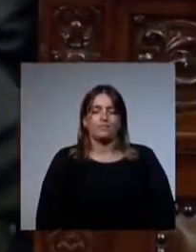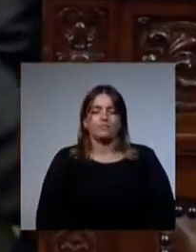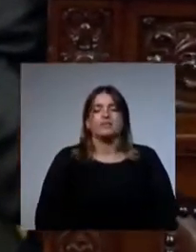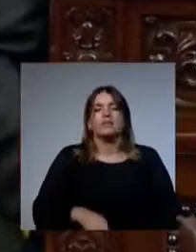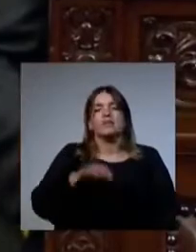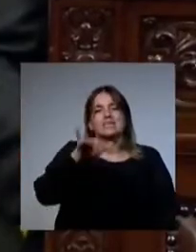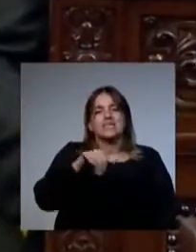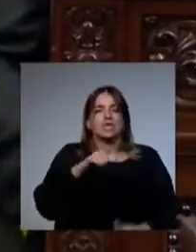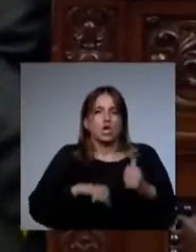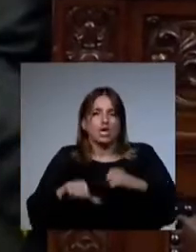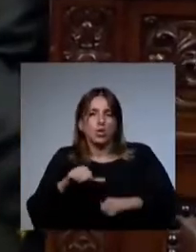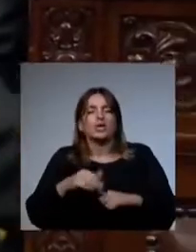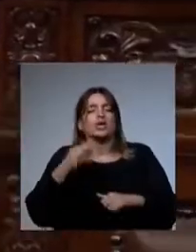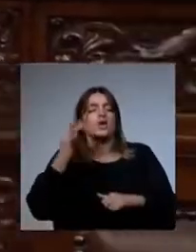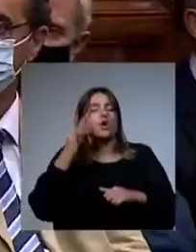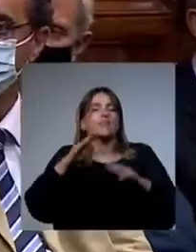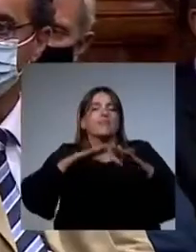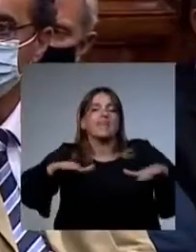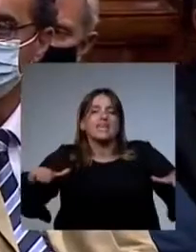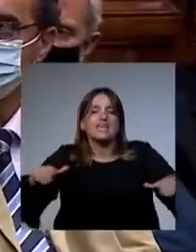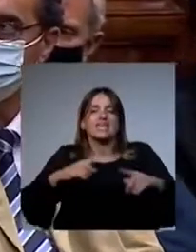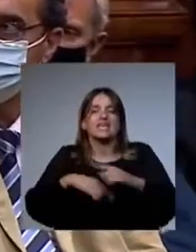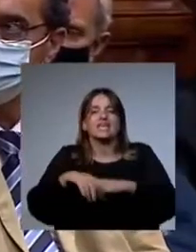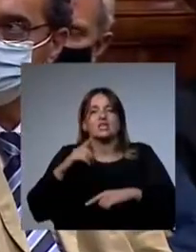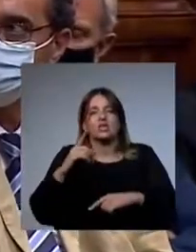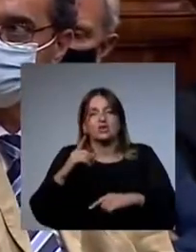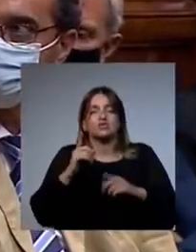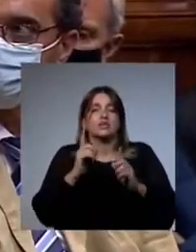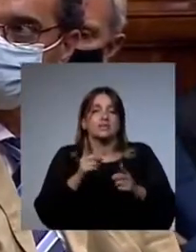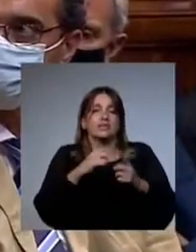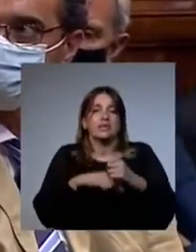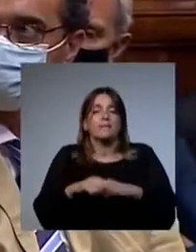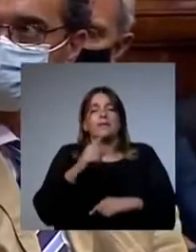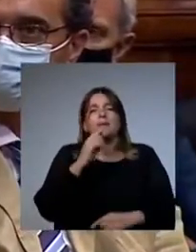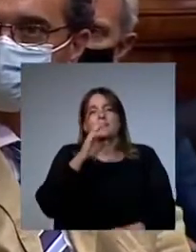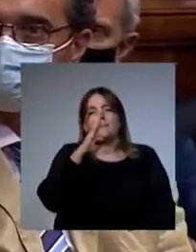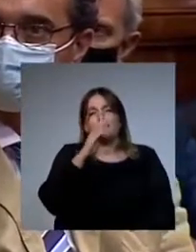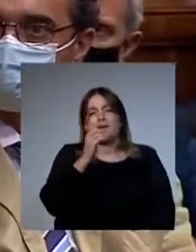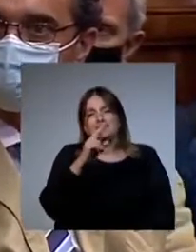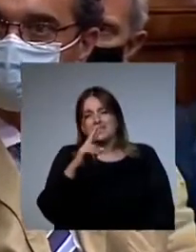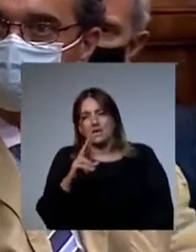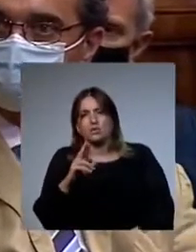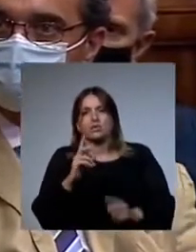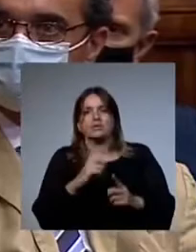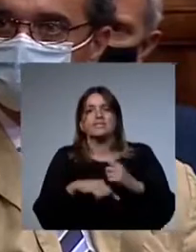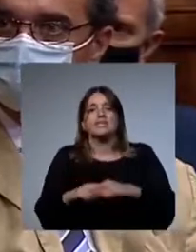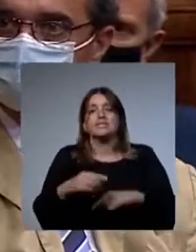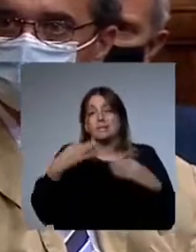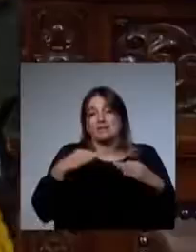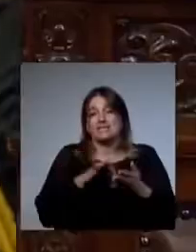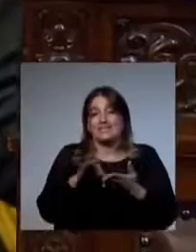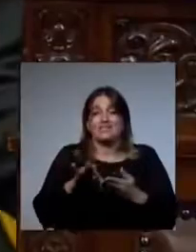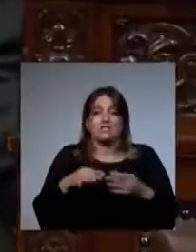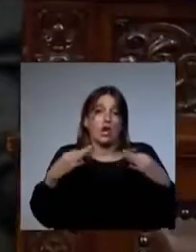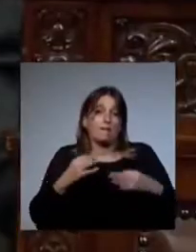centro quirúrgico pediátrico Pereira Rosell, vacunatorio el hospital Pasteur, servicio de nefrología del